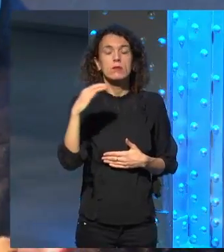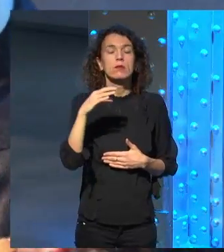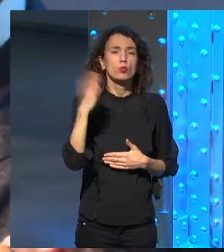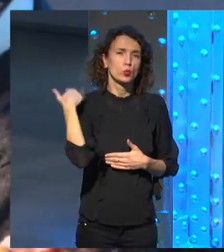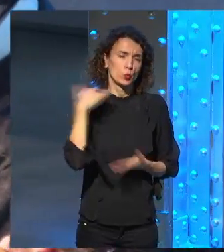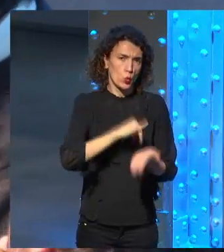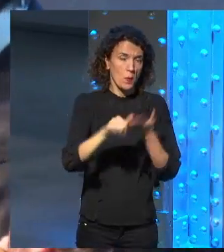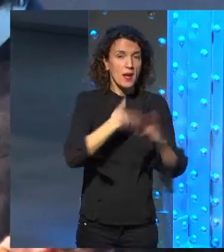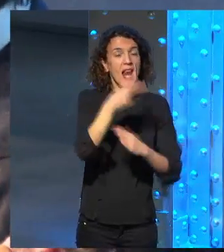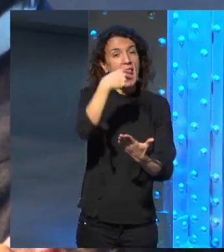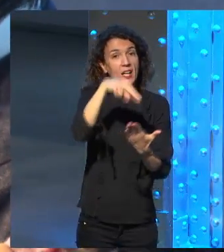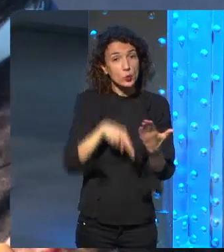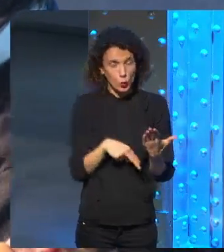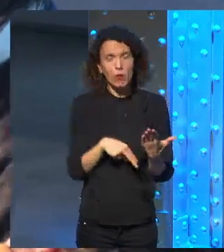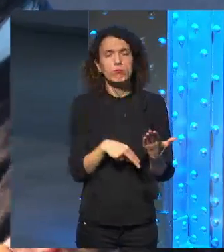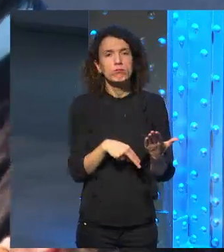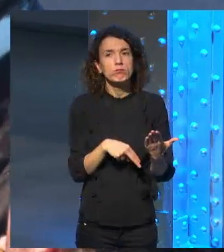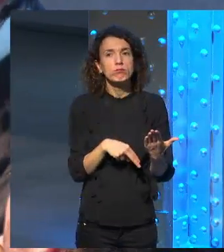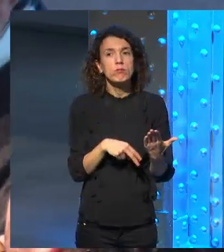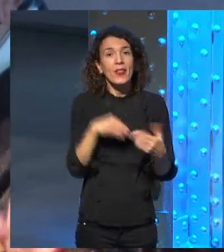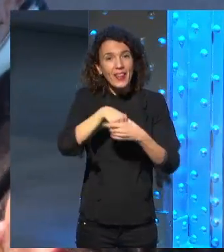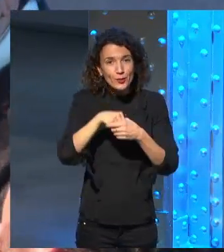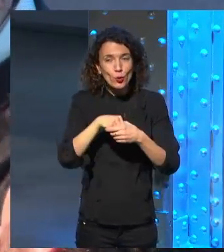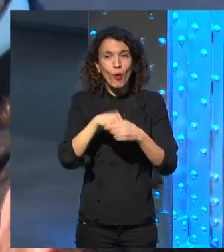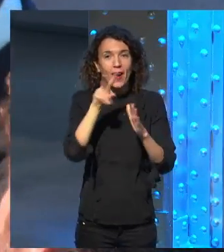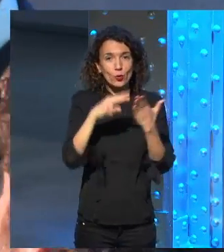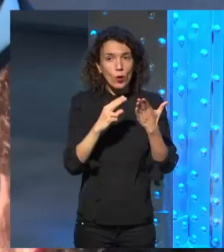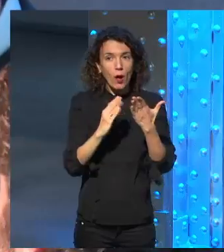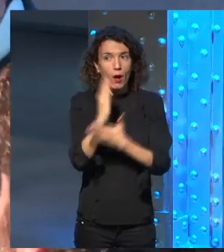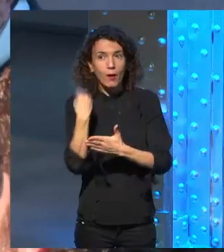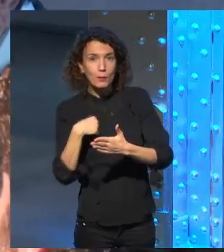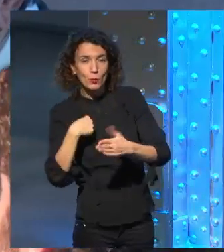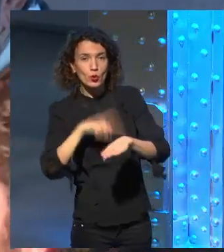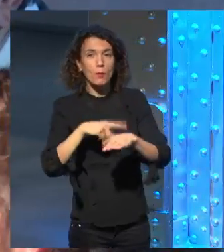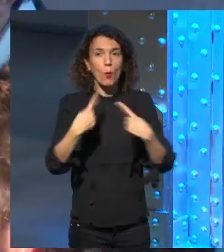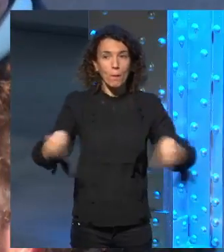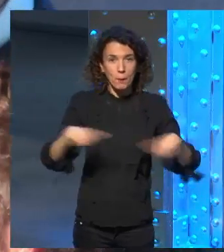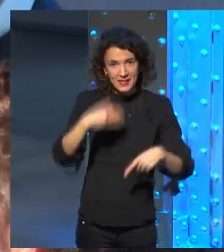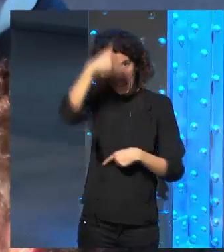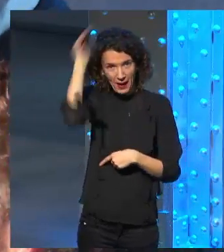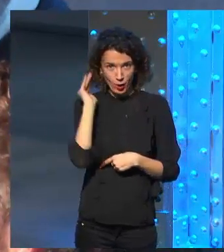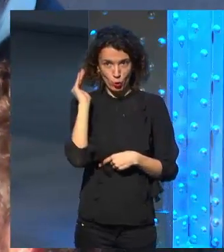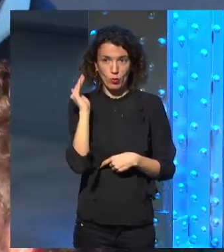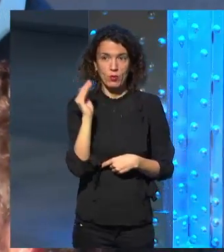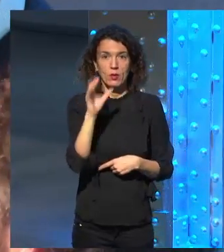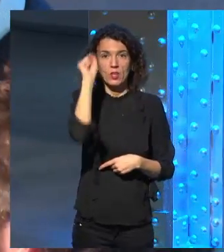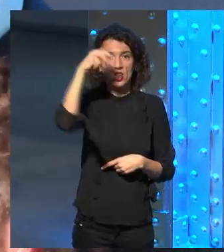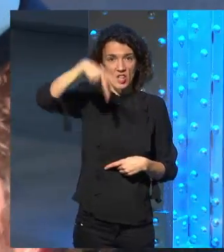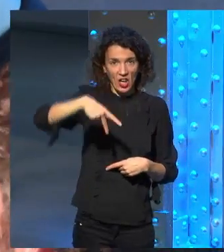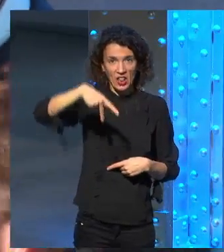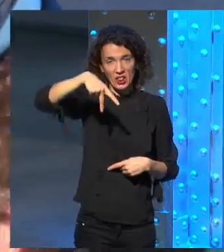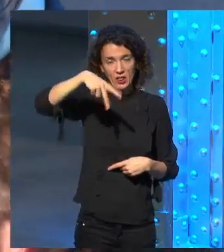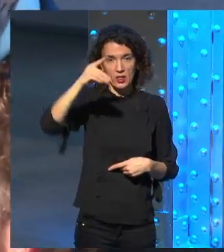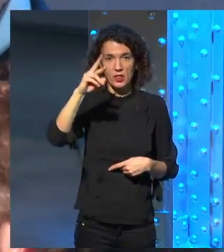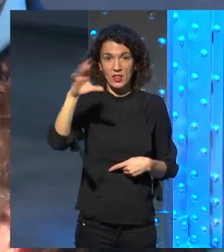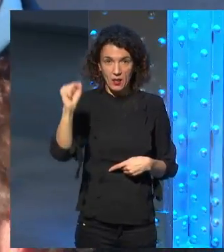Y era una lectura que estaba intercalada con, tocaba piezas de Bartók, András Schiff,